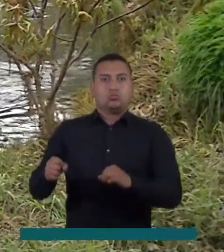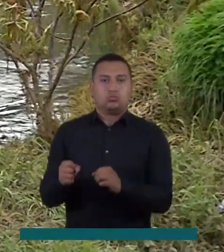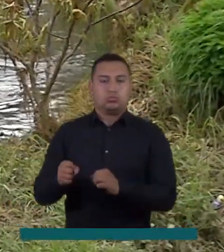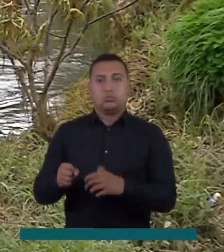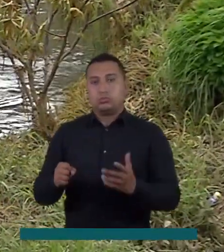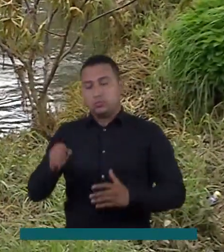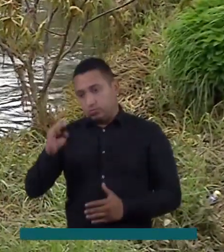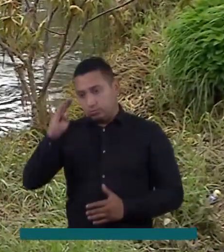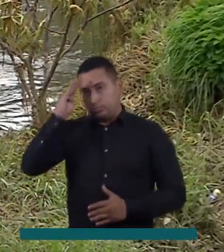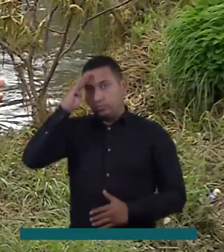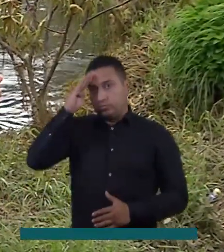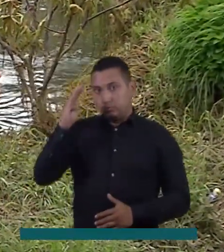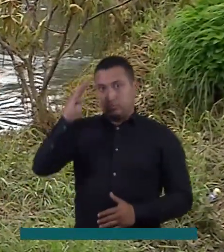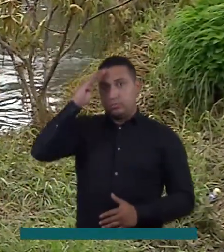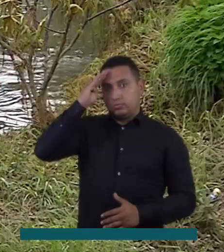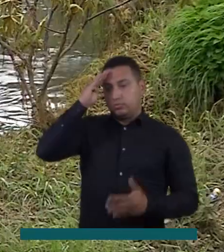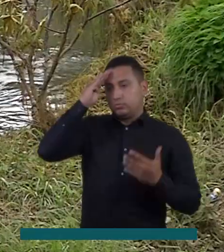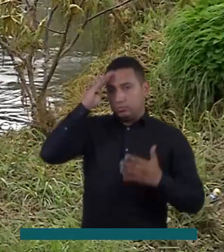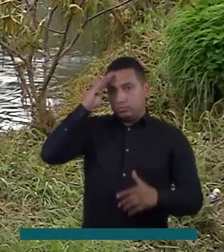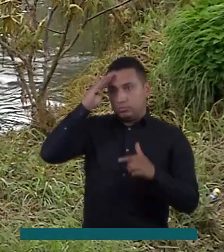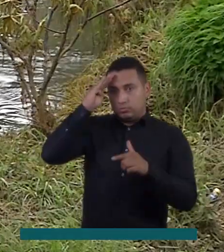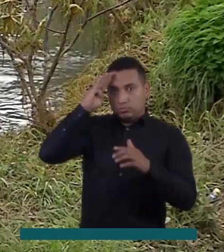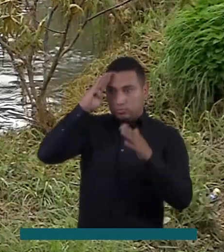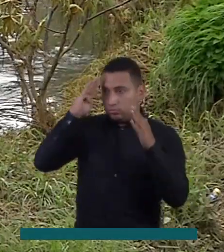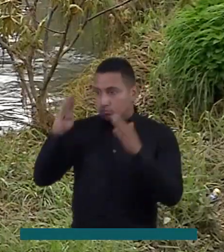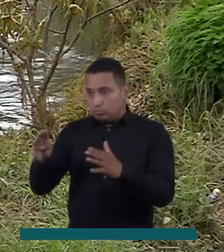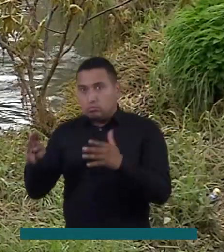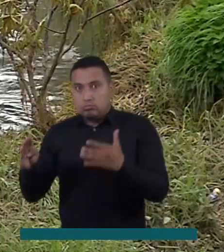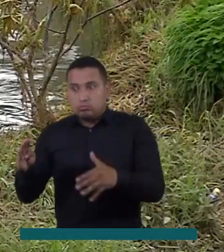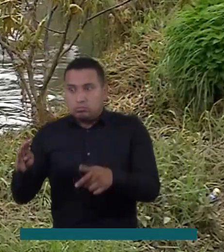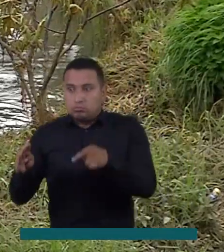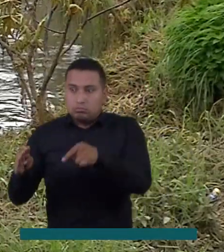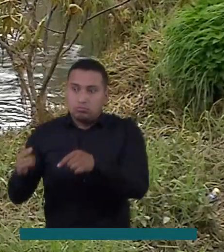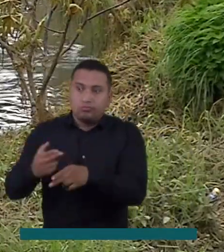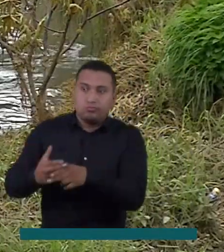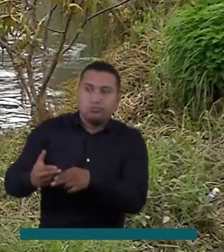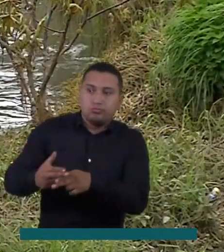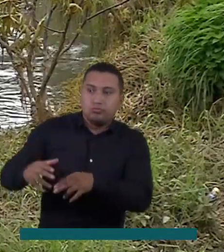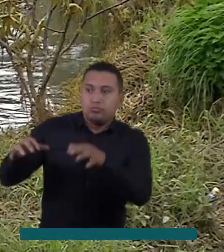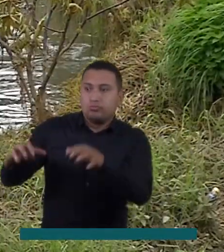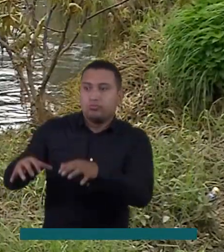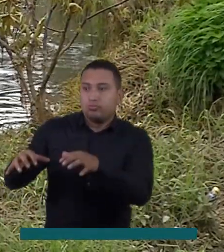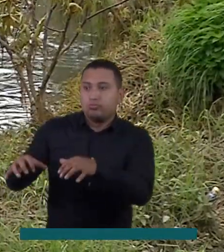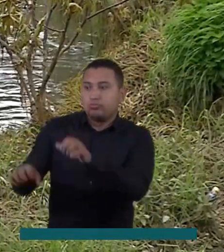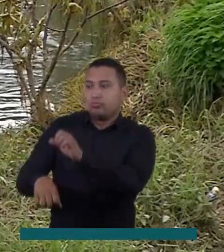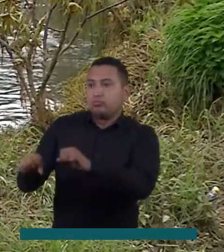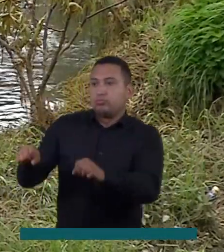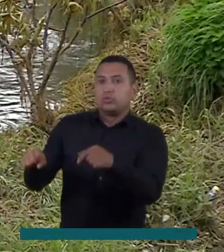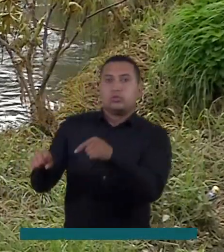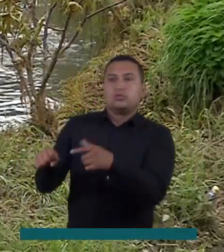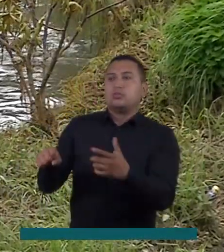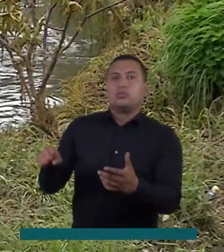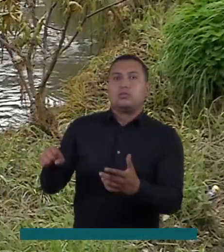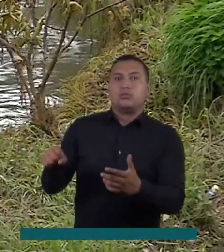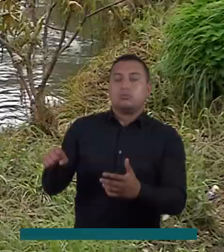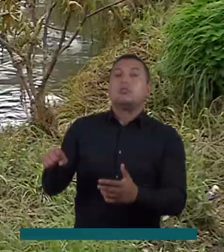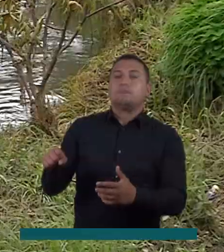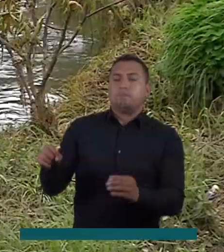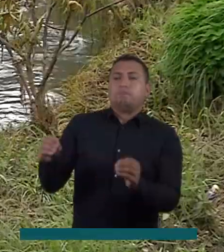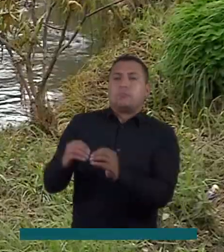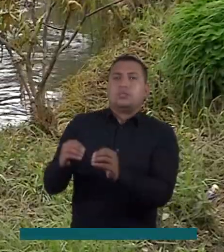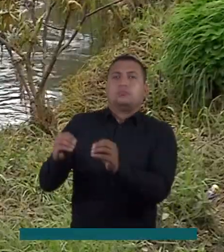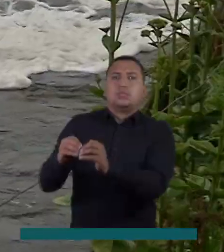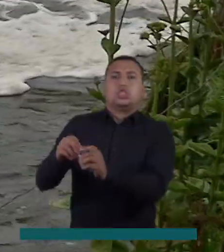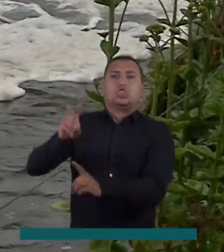las autoridades tienen prendidas las alarmas, pues aseguran que el invierno podría continuar al menos dos meses más en este